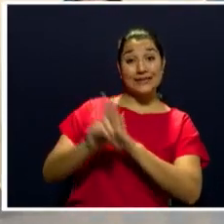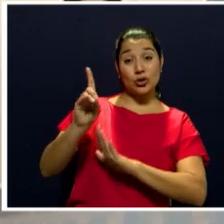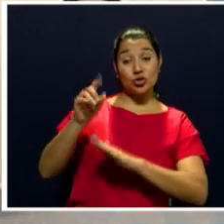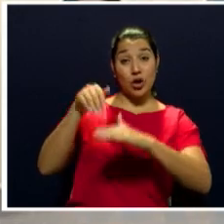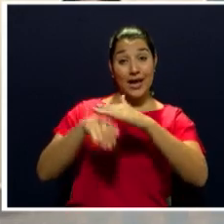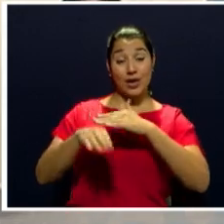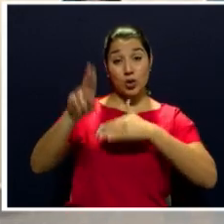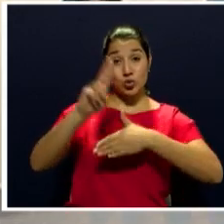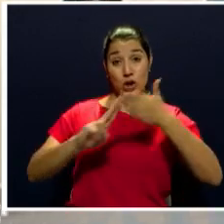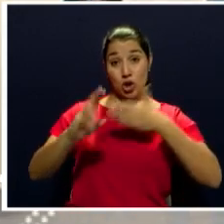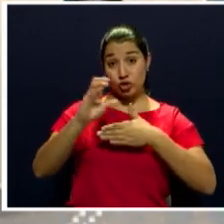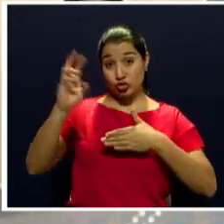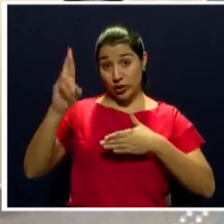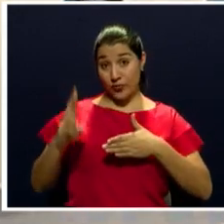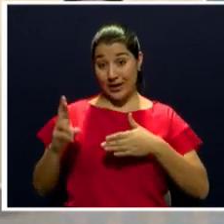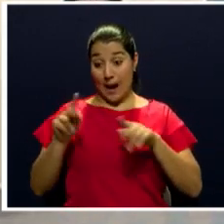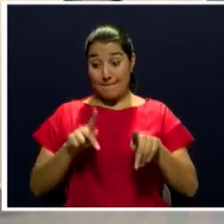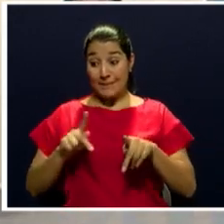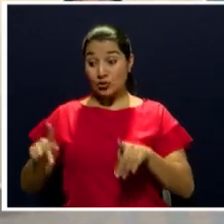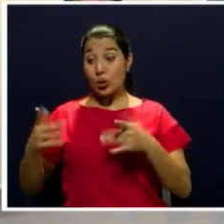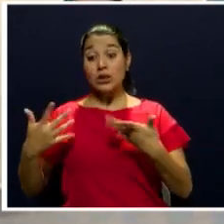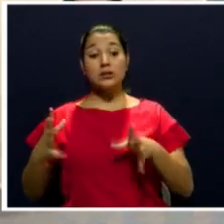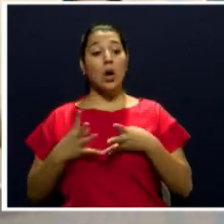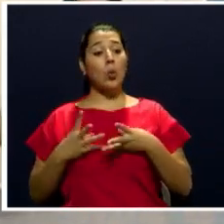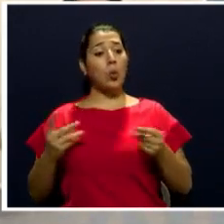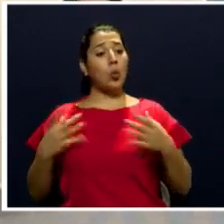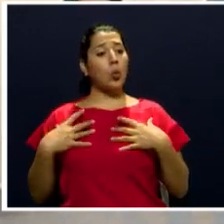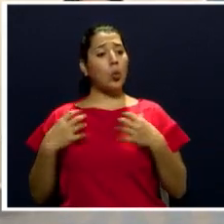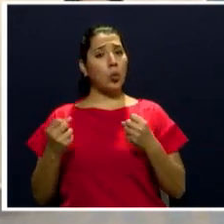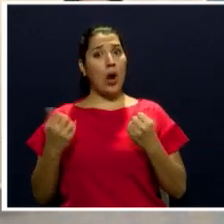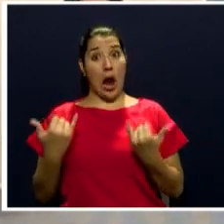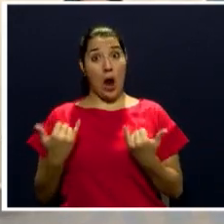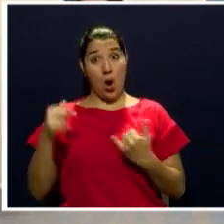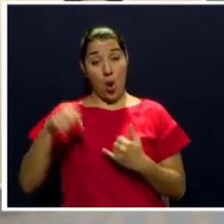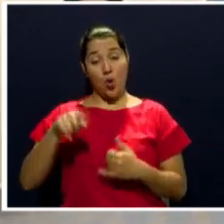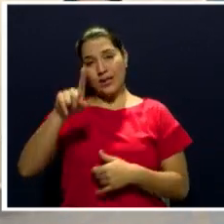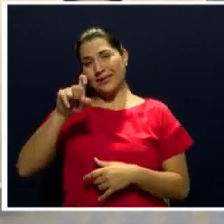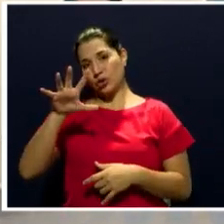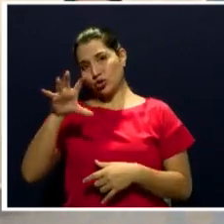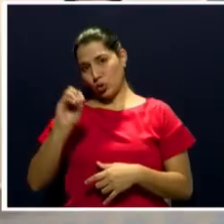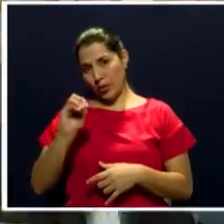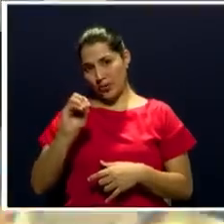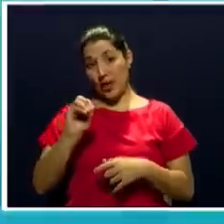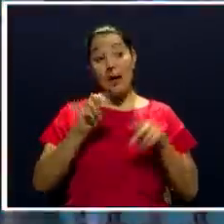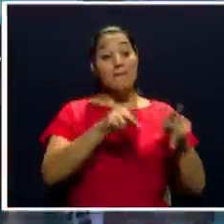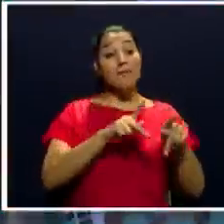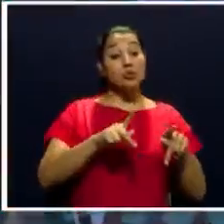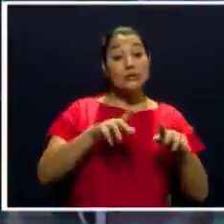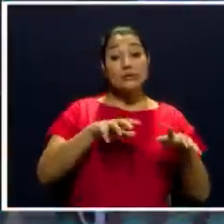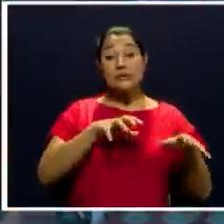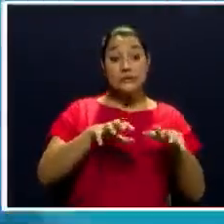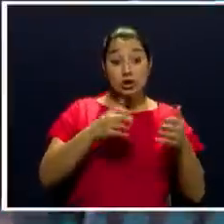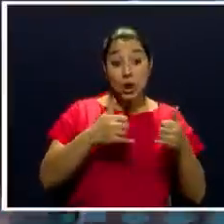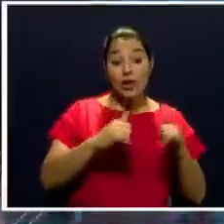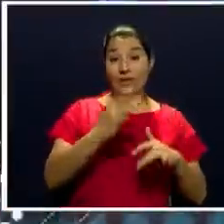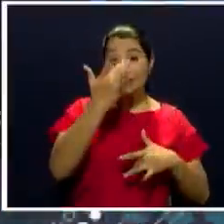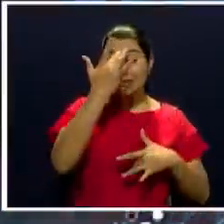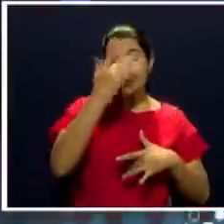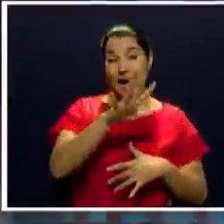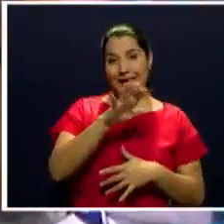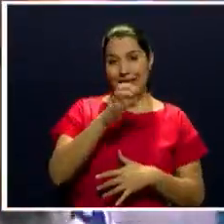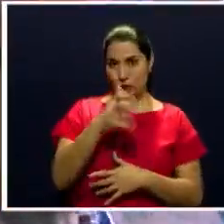Los recuperados para hoy llegaron a 150 y los casos activos a 513. Los